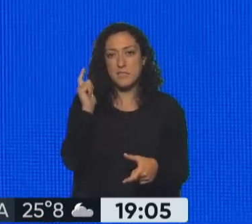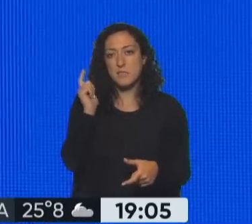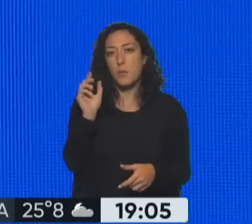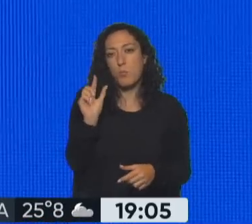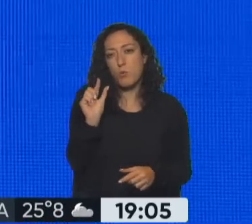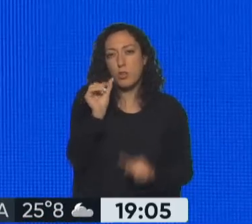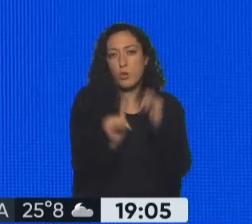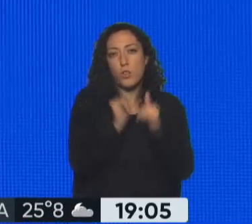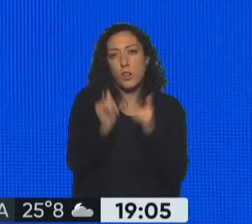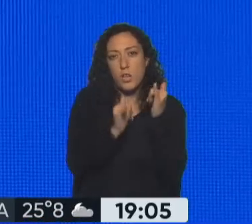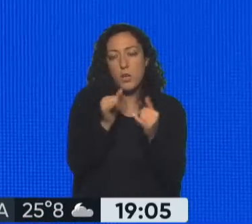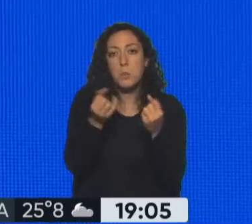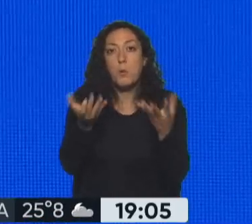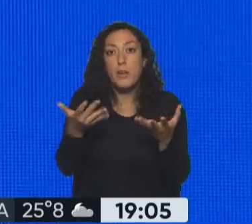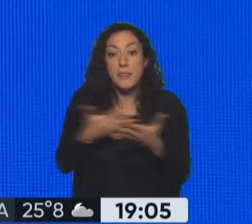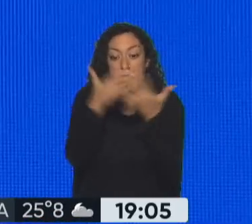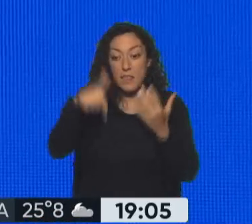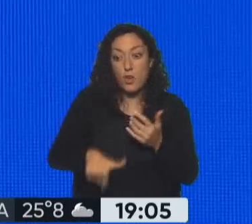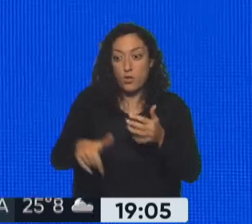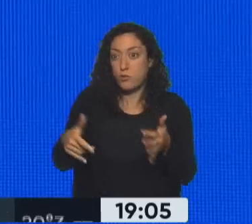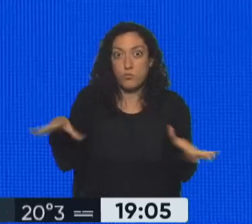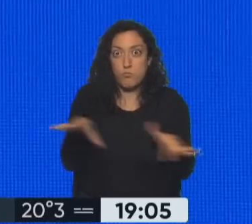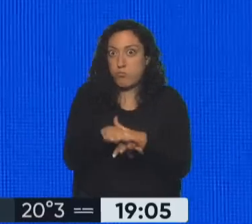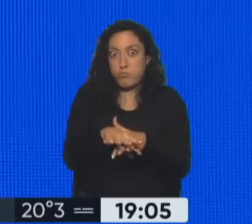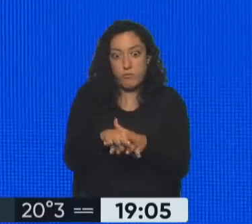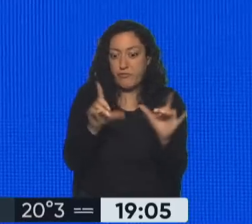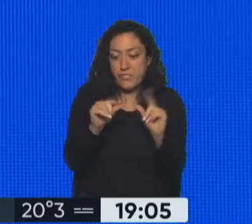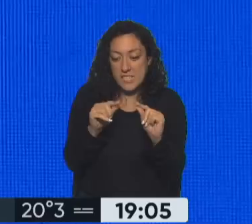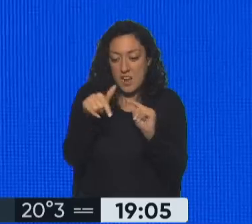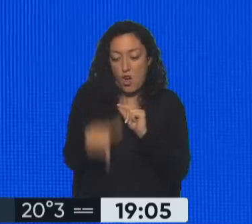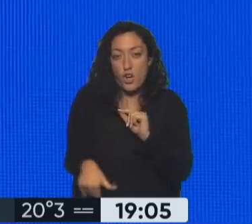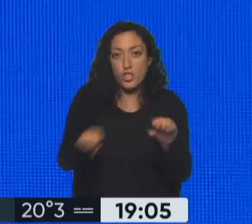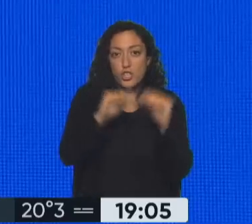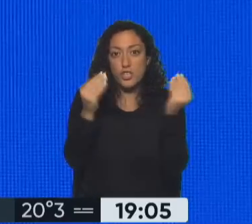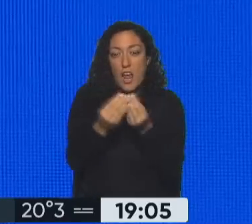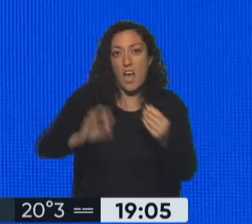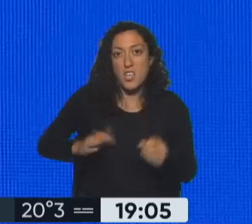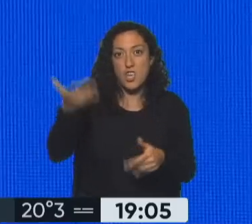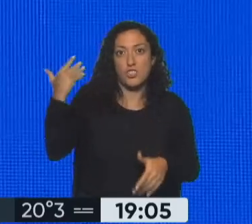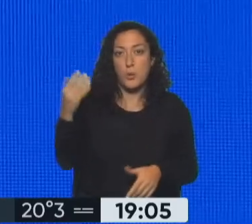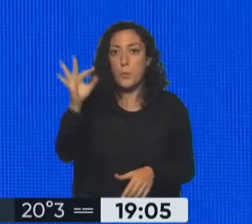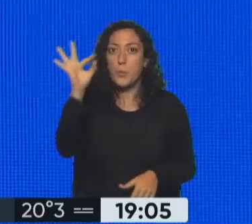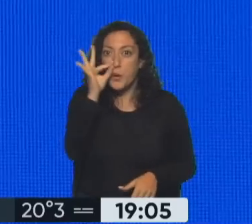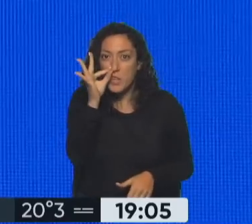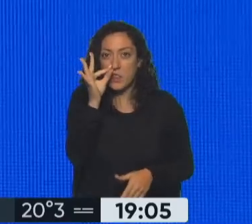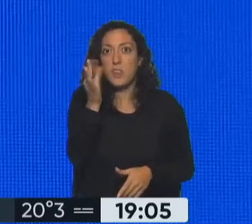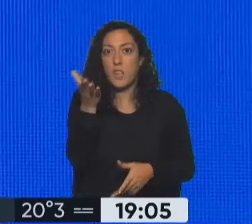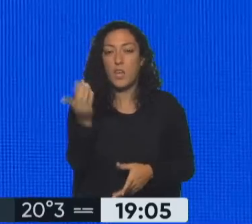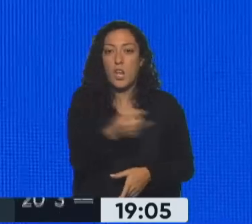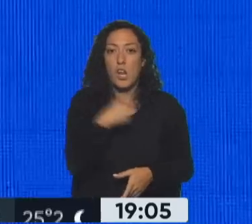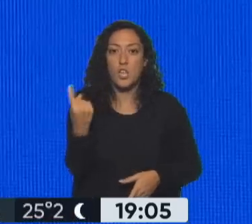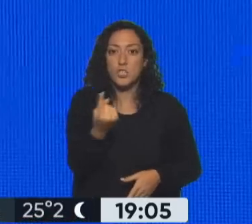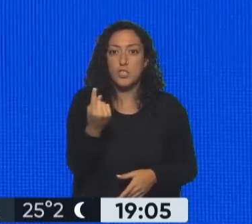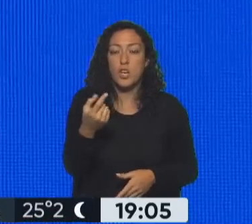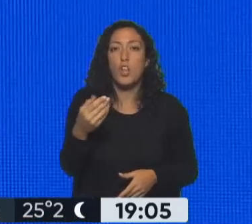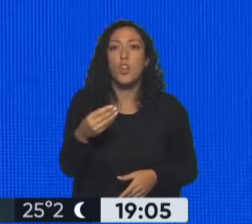hoy, exactamente hoy, hace 20 años, estábamos en